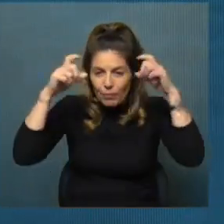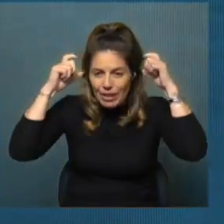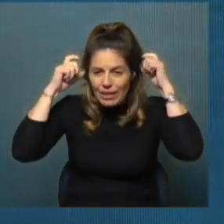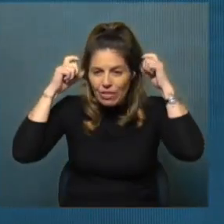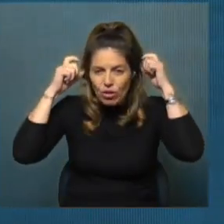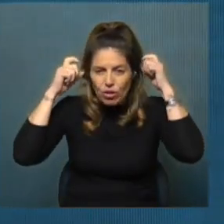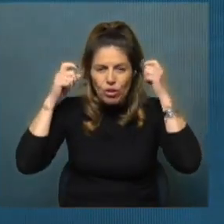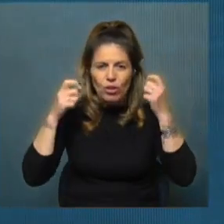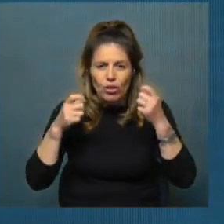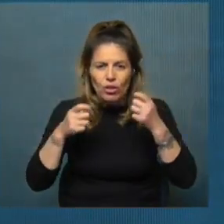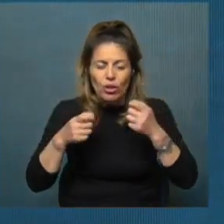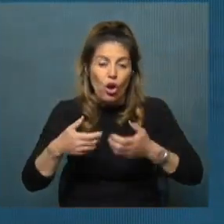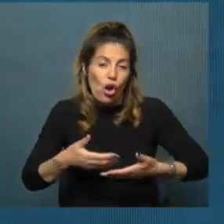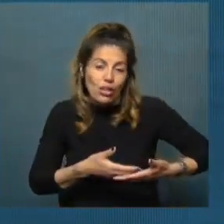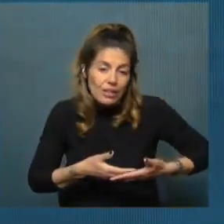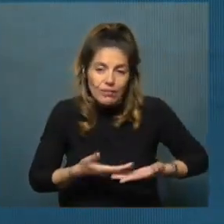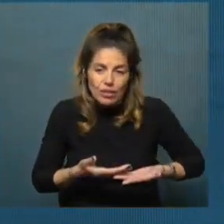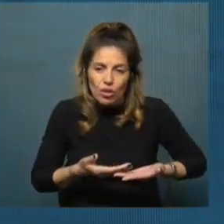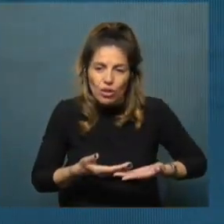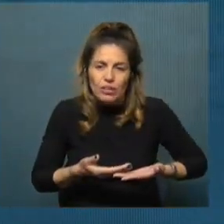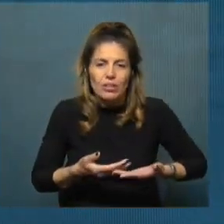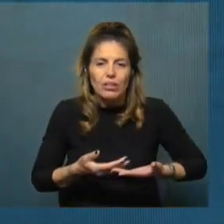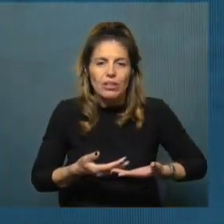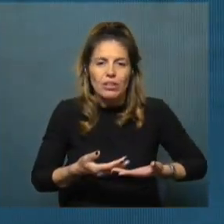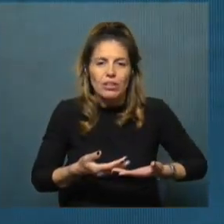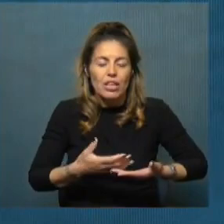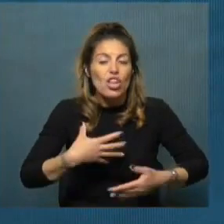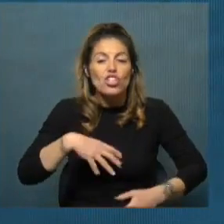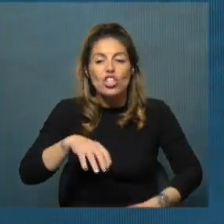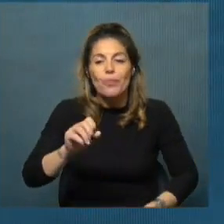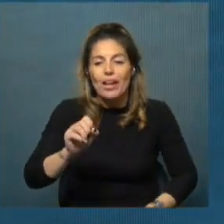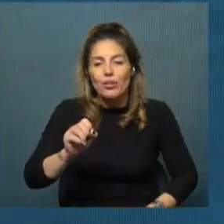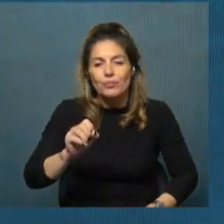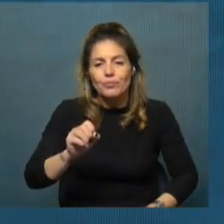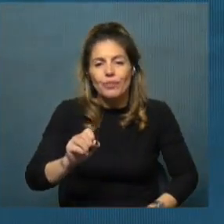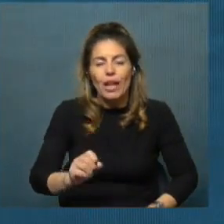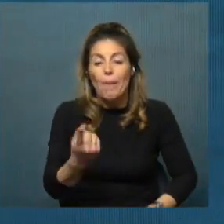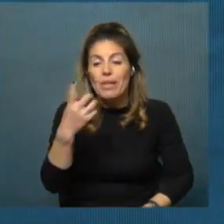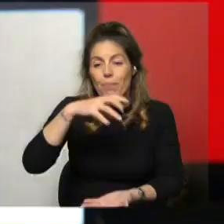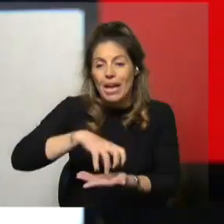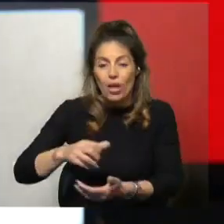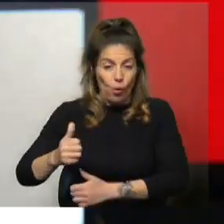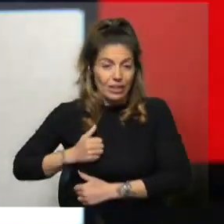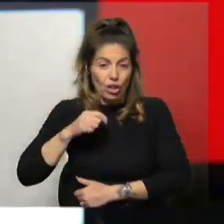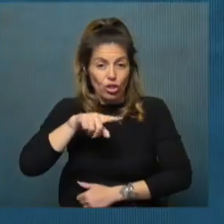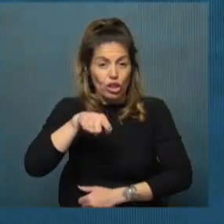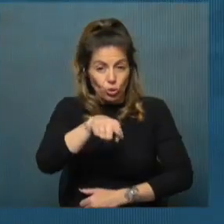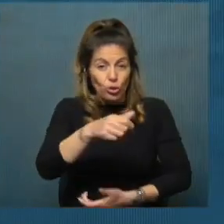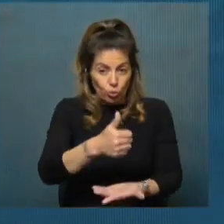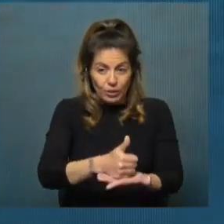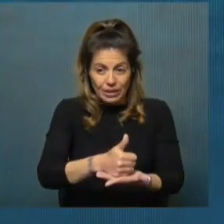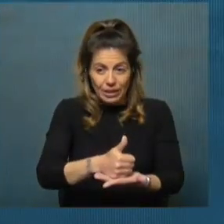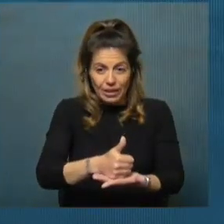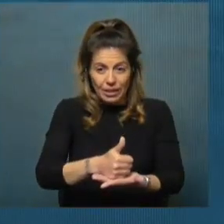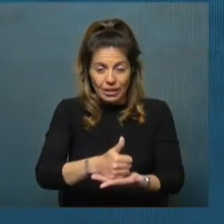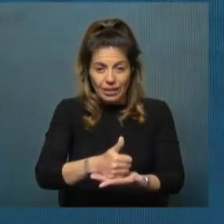el niño o la niña en los brazos y fuimos a parar al al primer cuartel donde tú estuviste también que es el cuartel